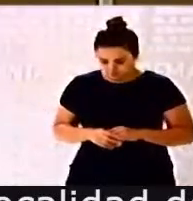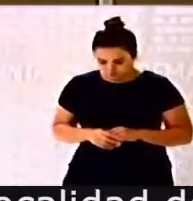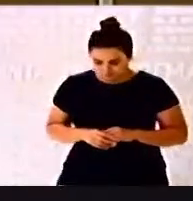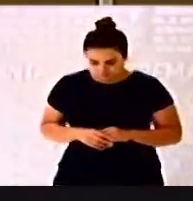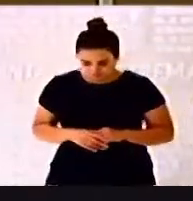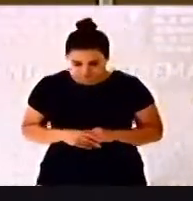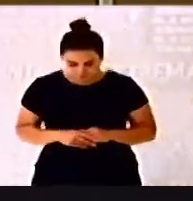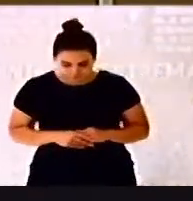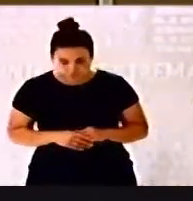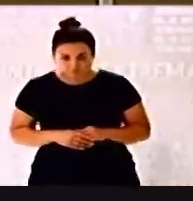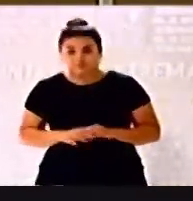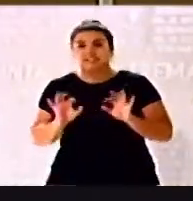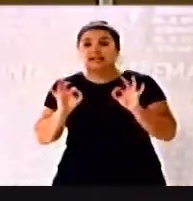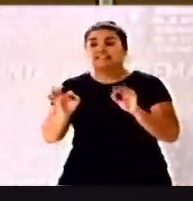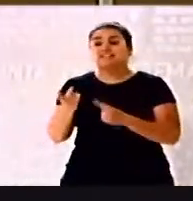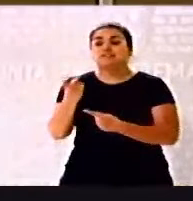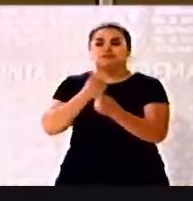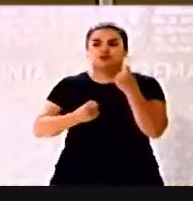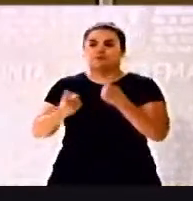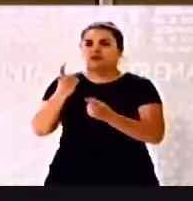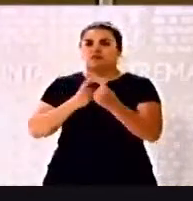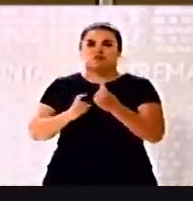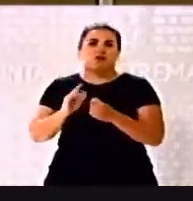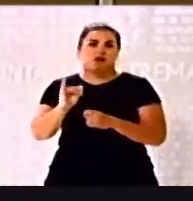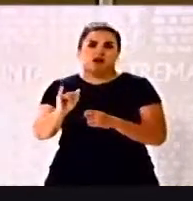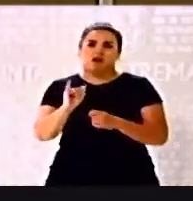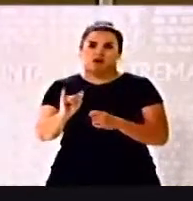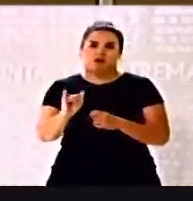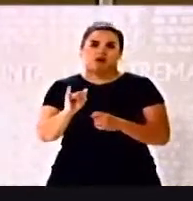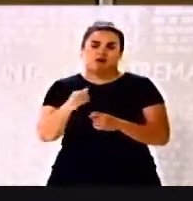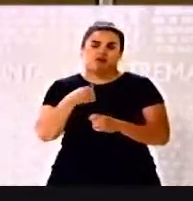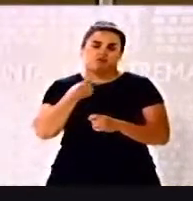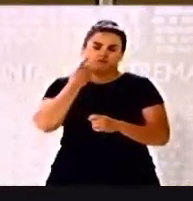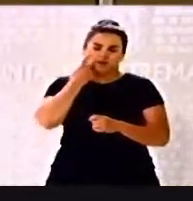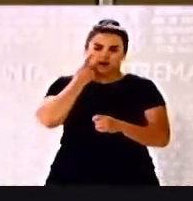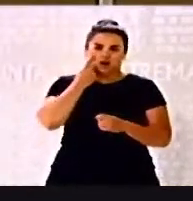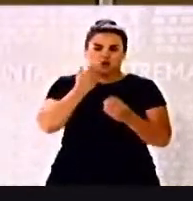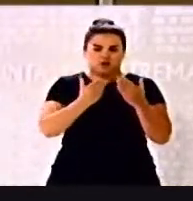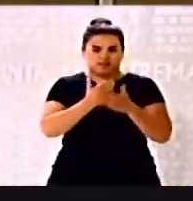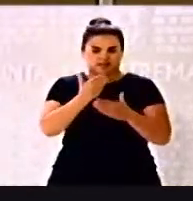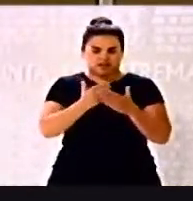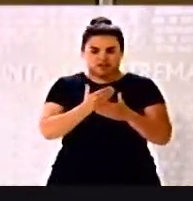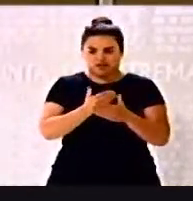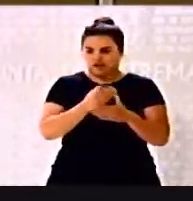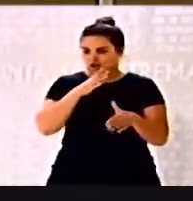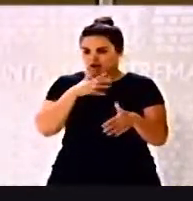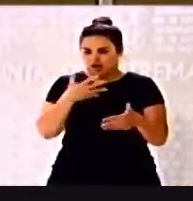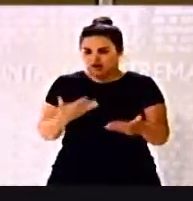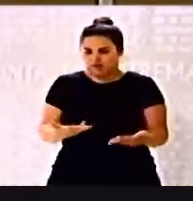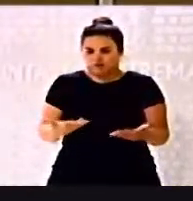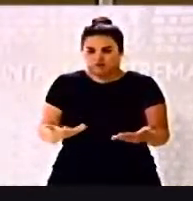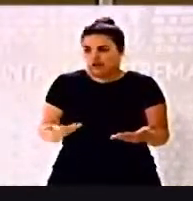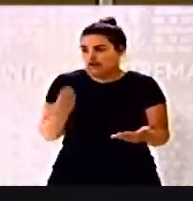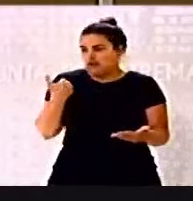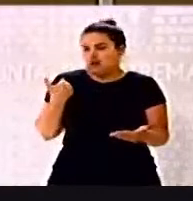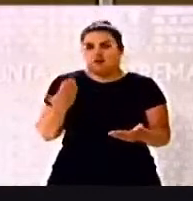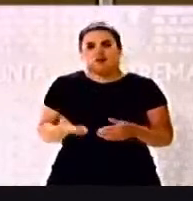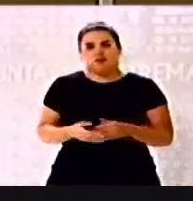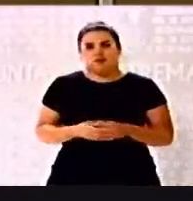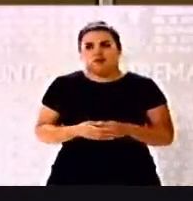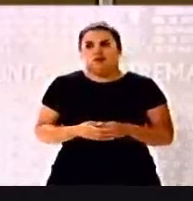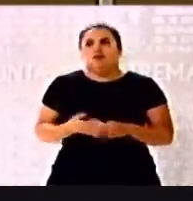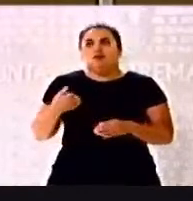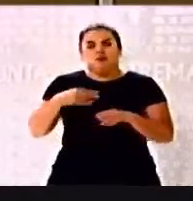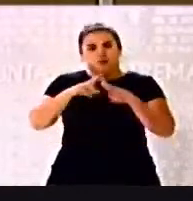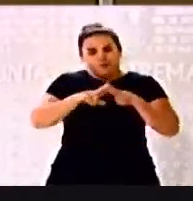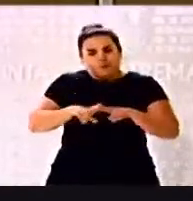Esa es la información inicial que teníamos a día de ayer, en el estudio